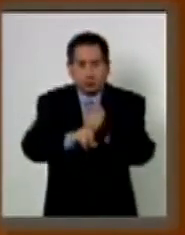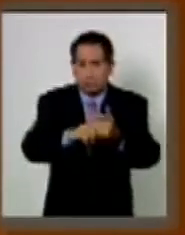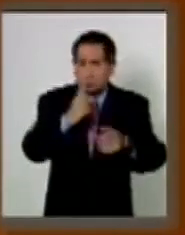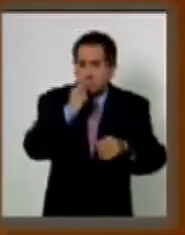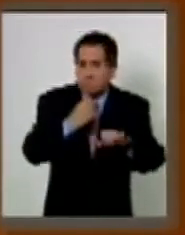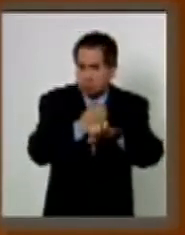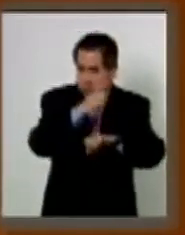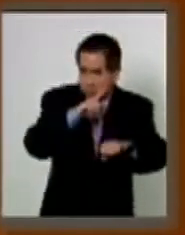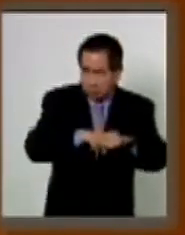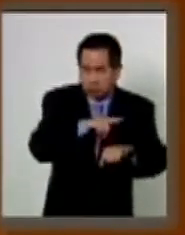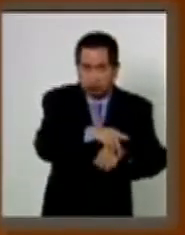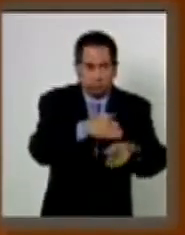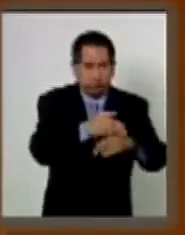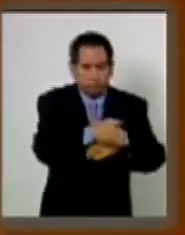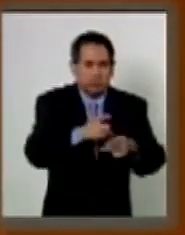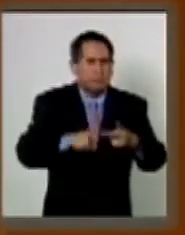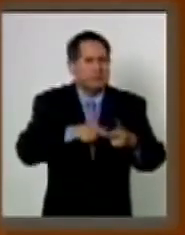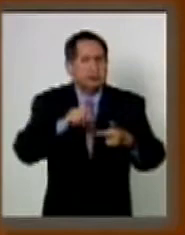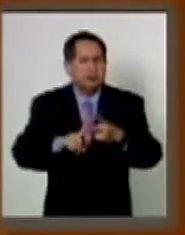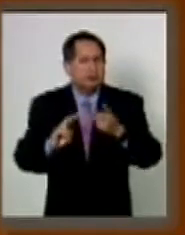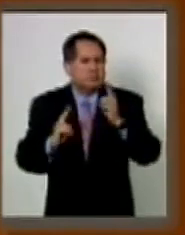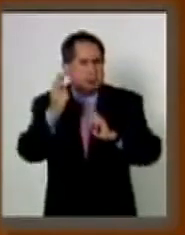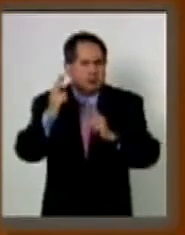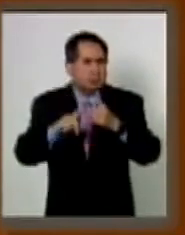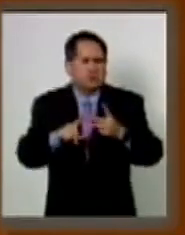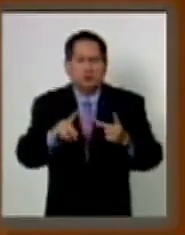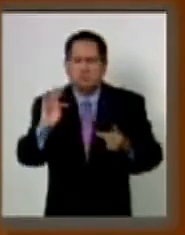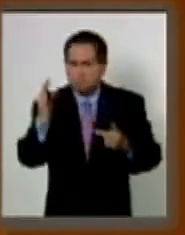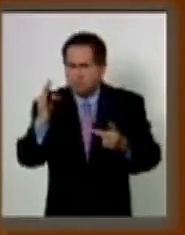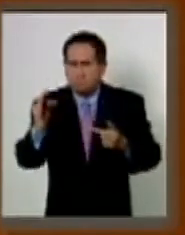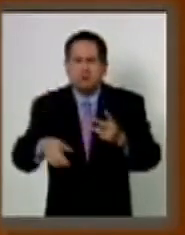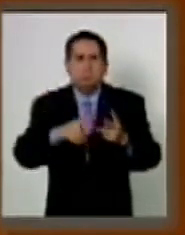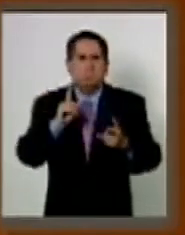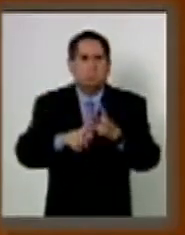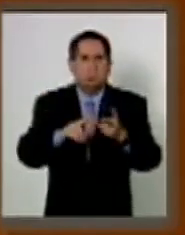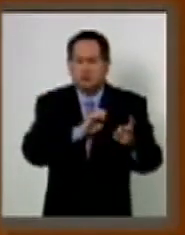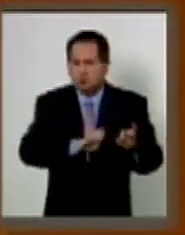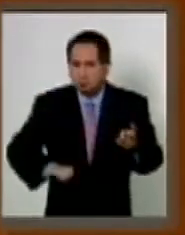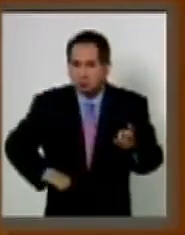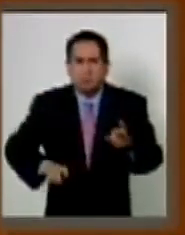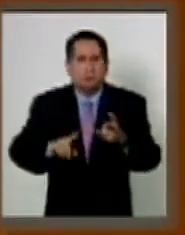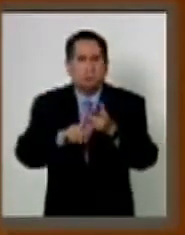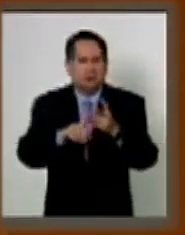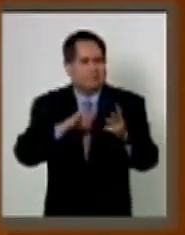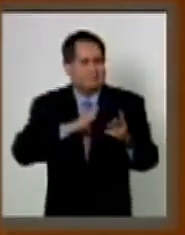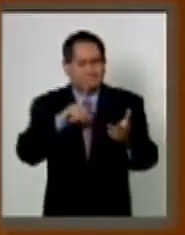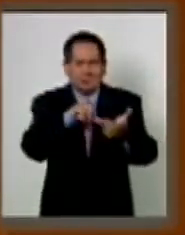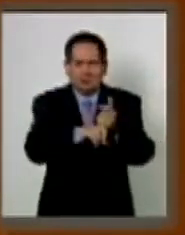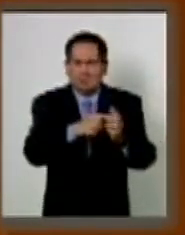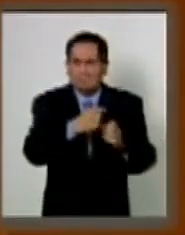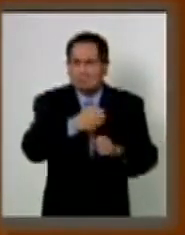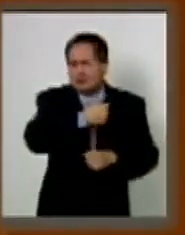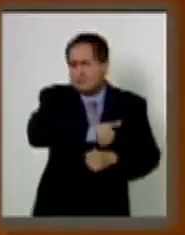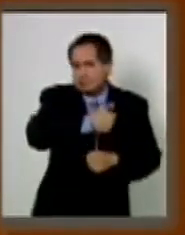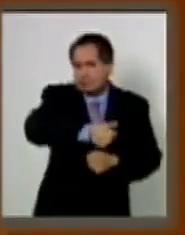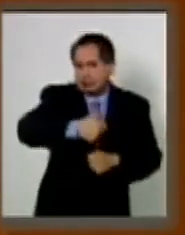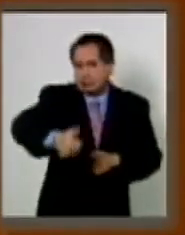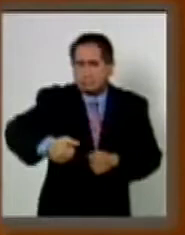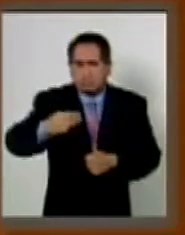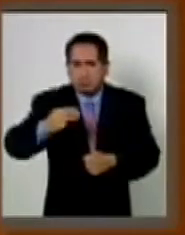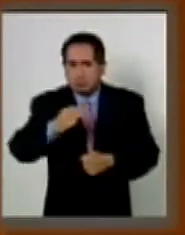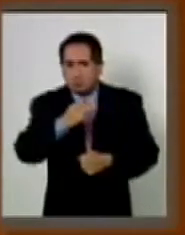estatal. En Naucalpan, en Tlalnepantla, en Ecatepec, hay en cada uno de estos